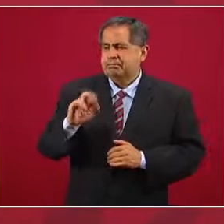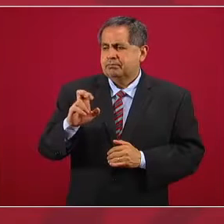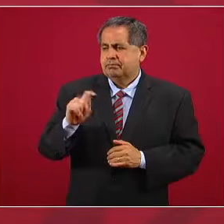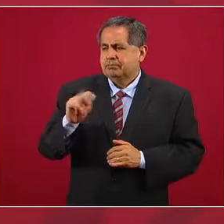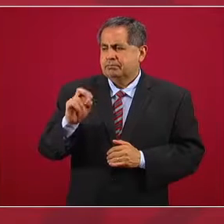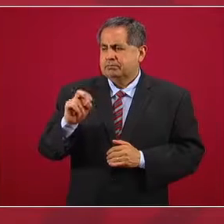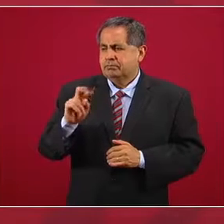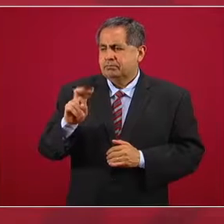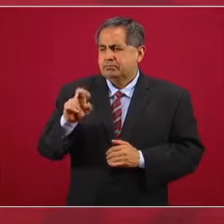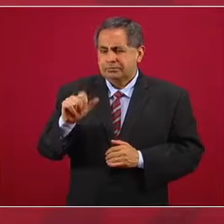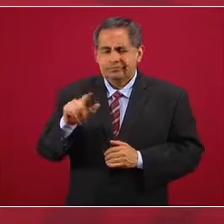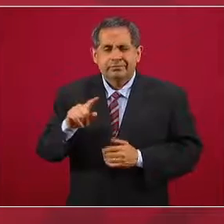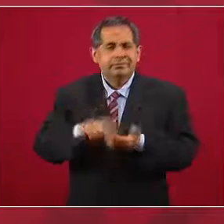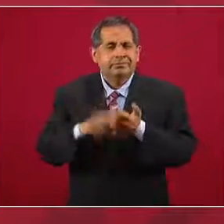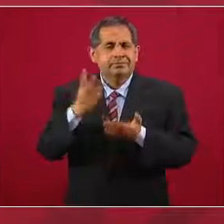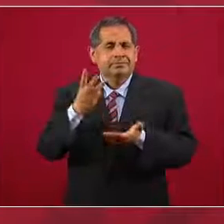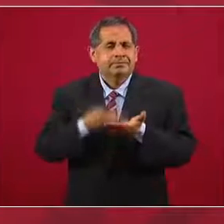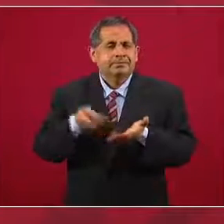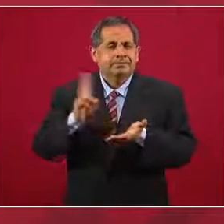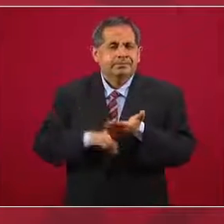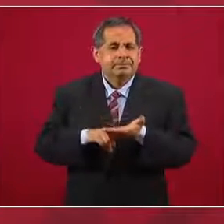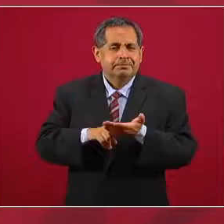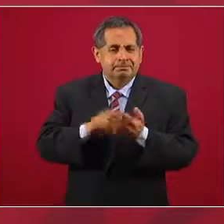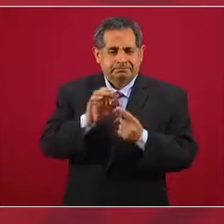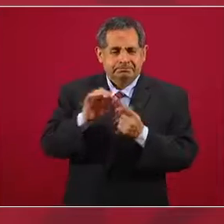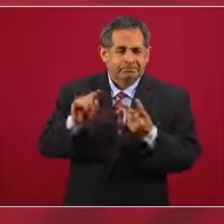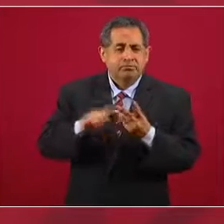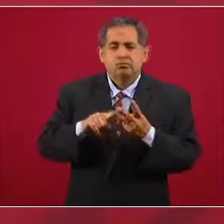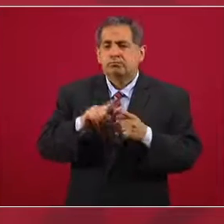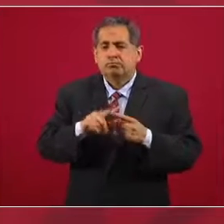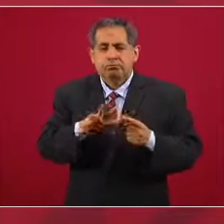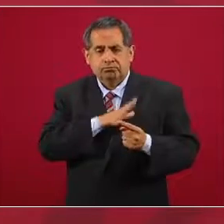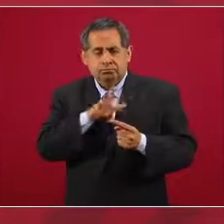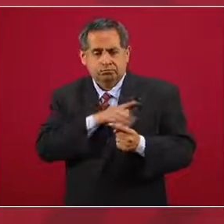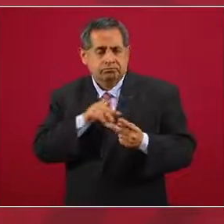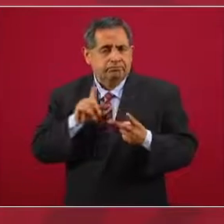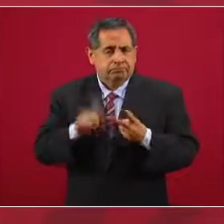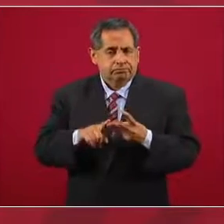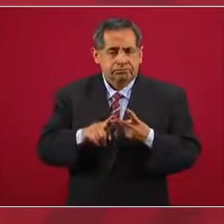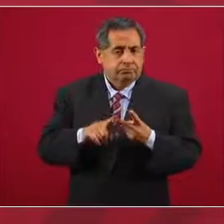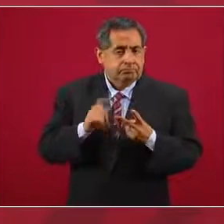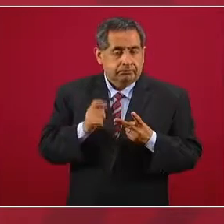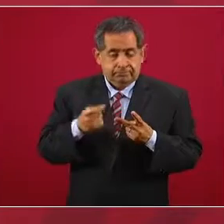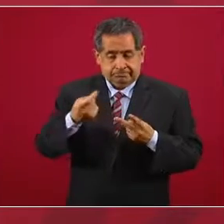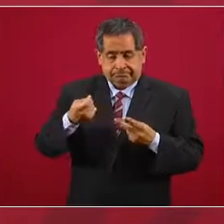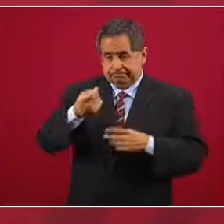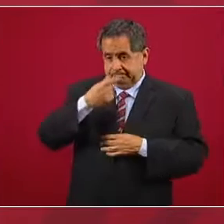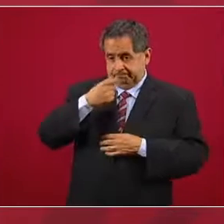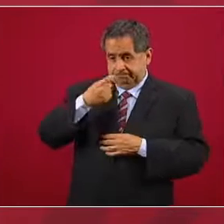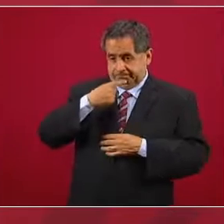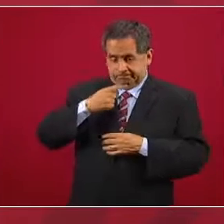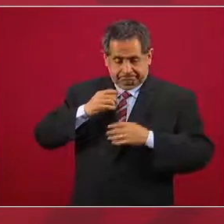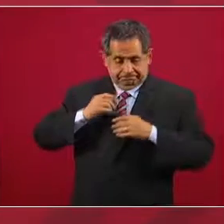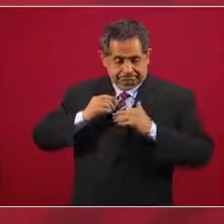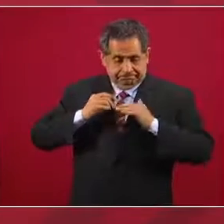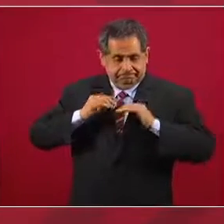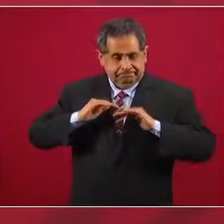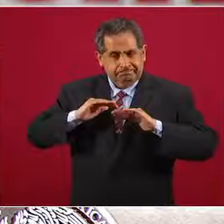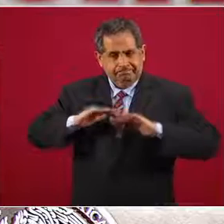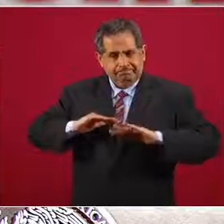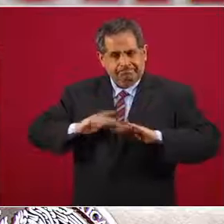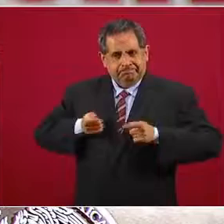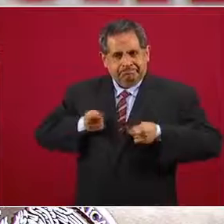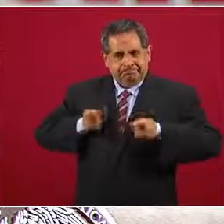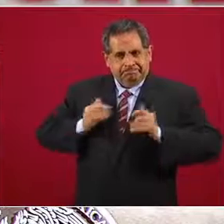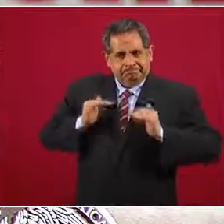triple optimización, con lo cual se aseguraba la calidad, la necesidad de tener el medicamento de primera,